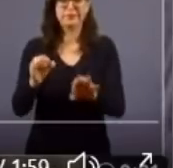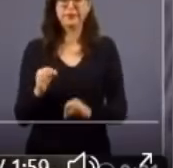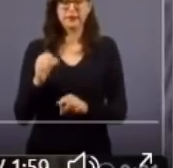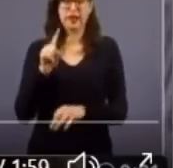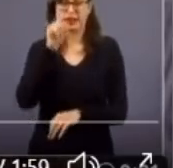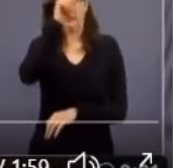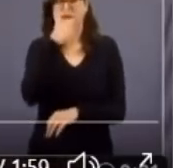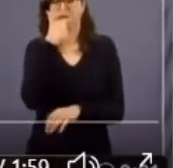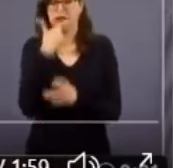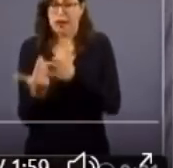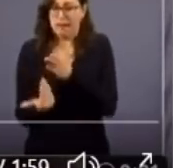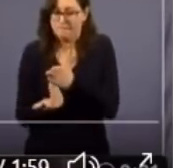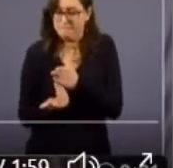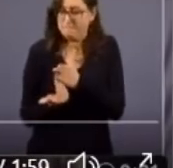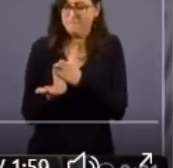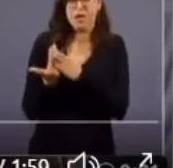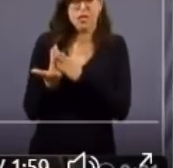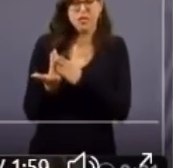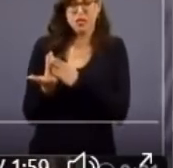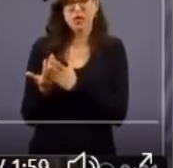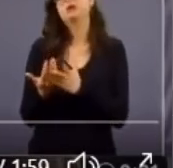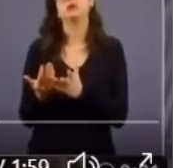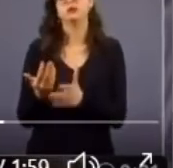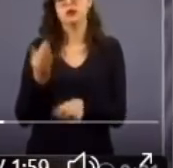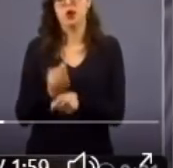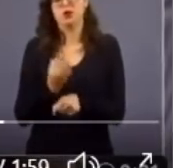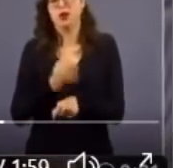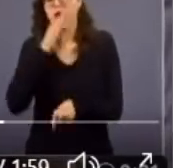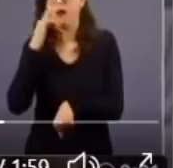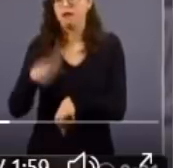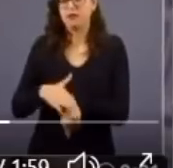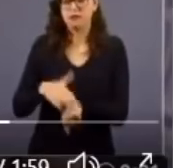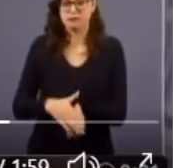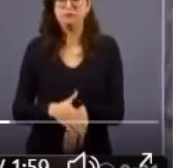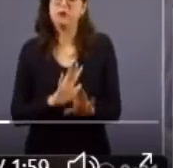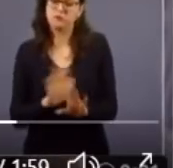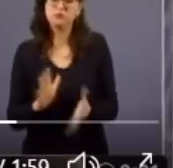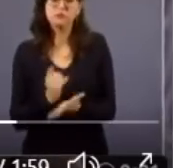pero fue una muy buena decisión. Entonces, perdón